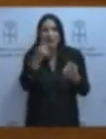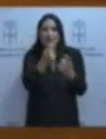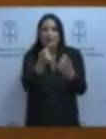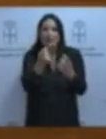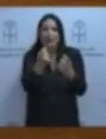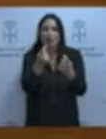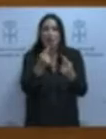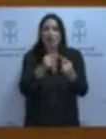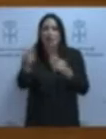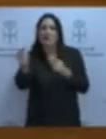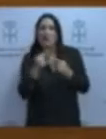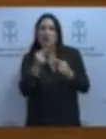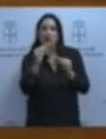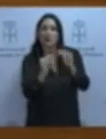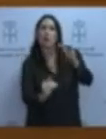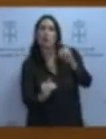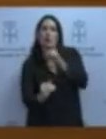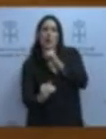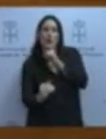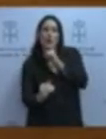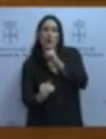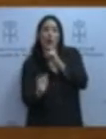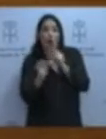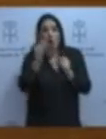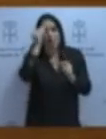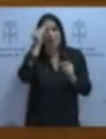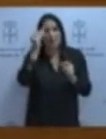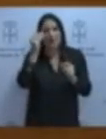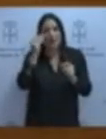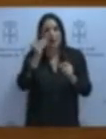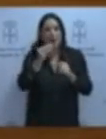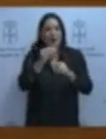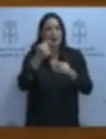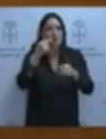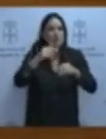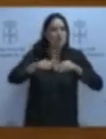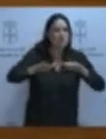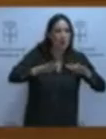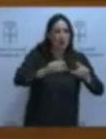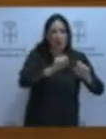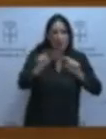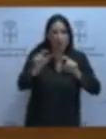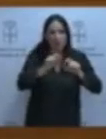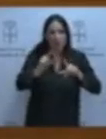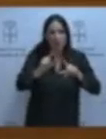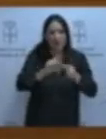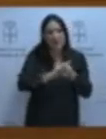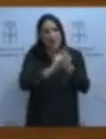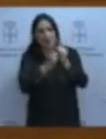desplazarse, pasamos del paradigma de la movilidad a un paradigma basado en la